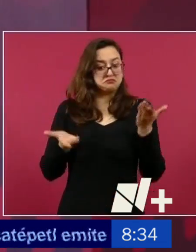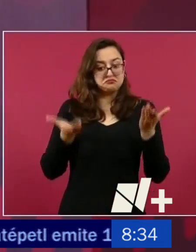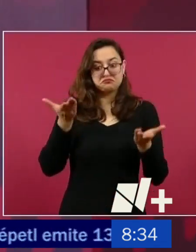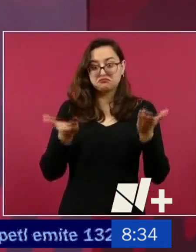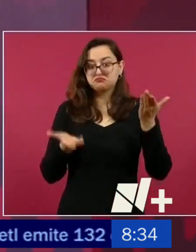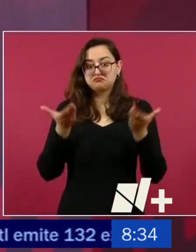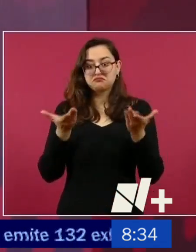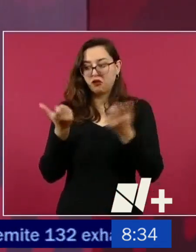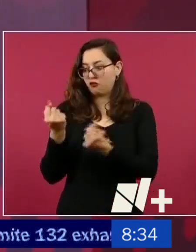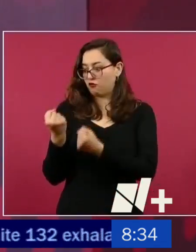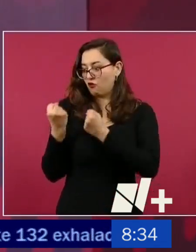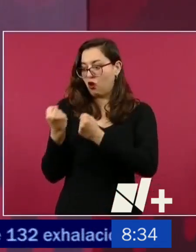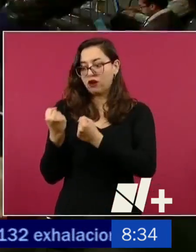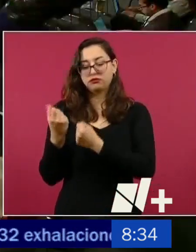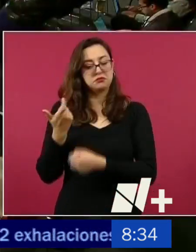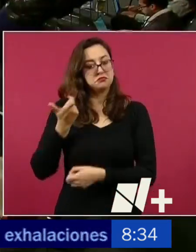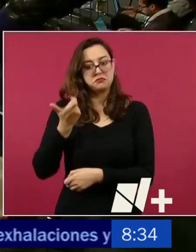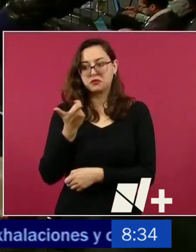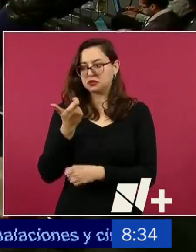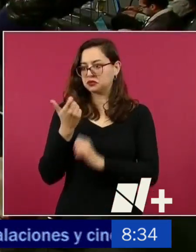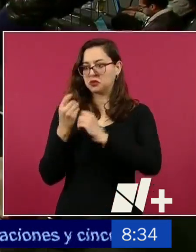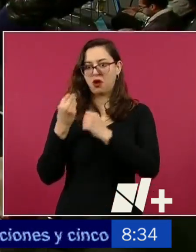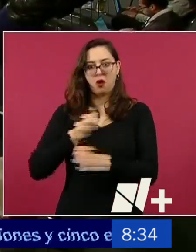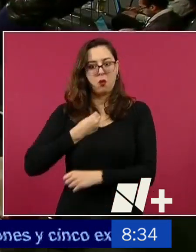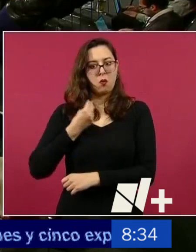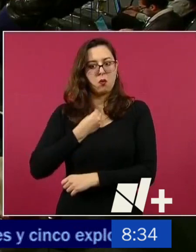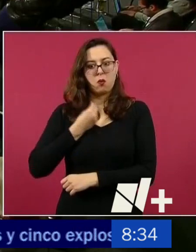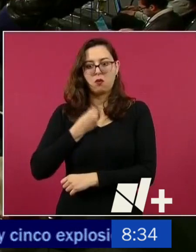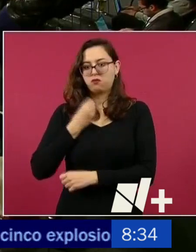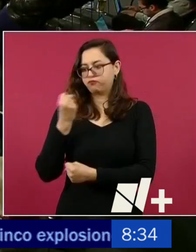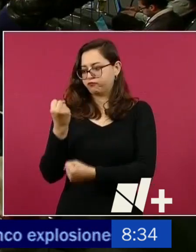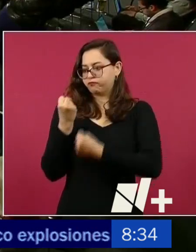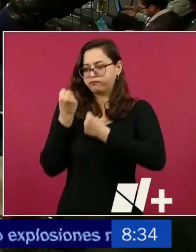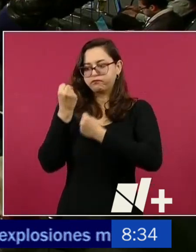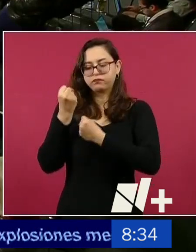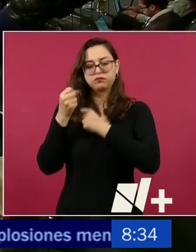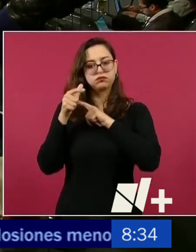Es de las monedas, si no es que